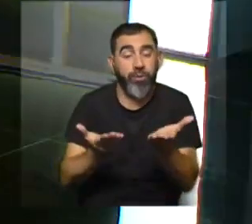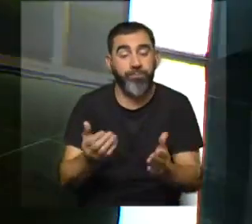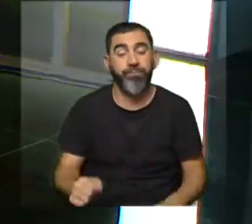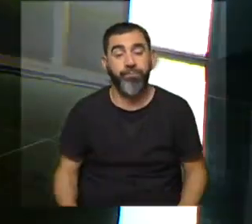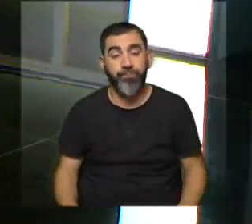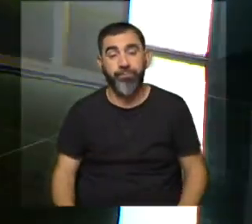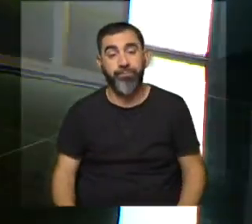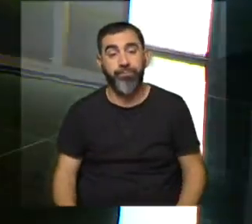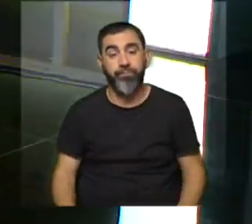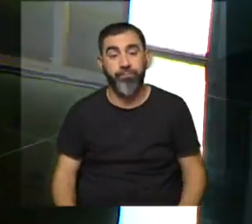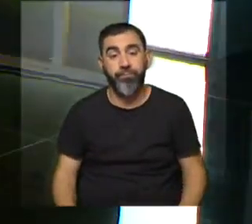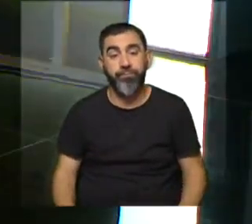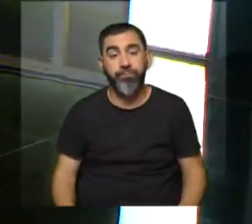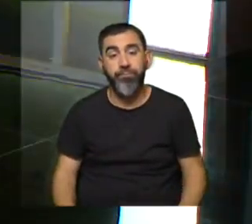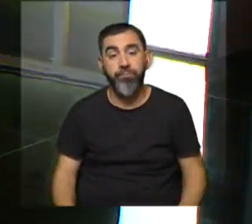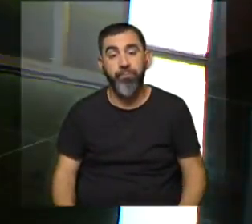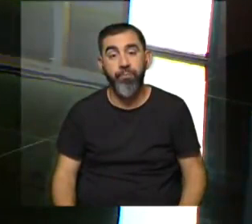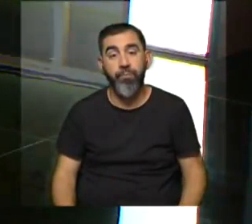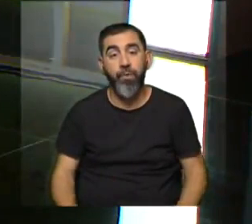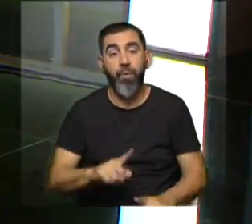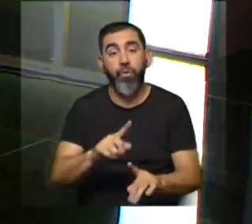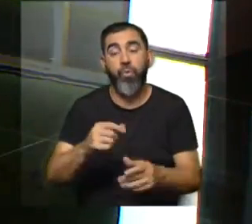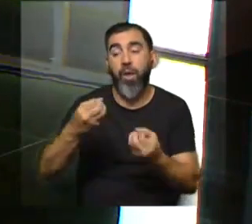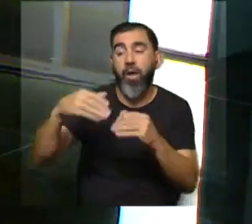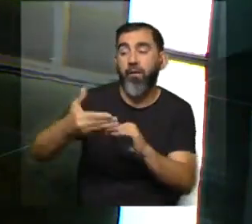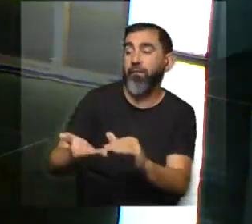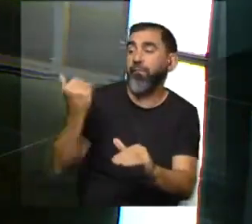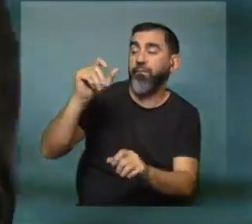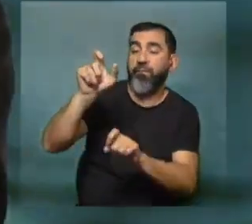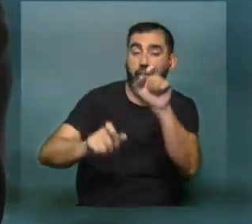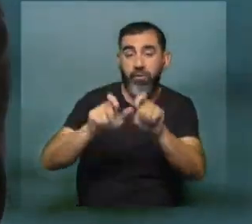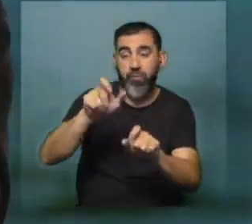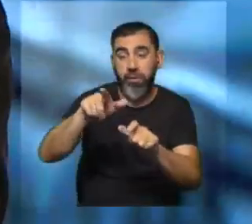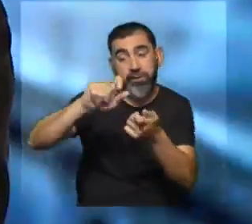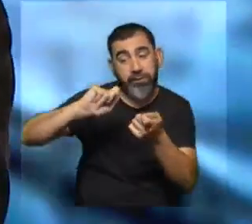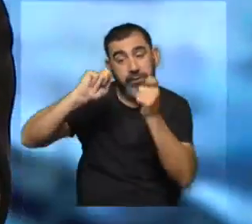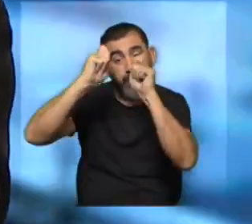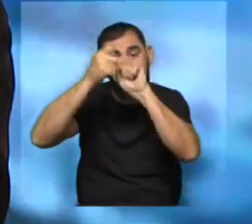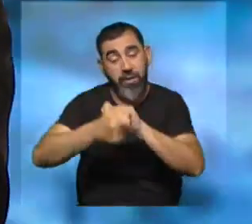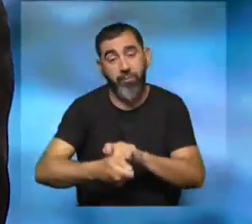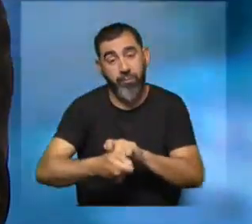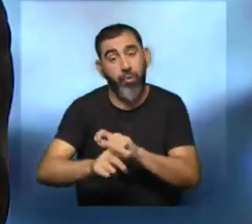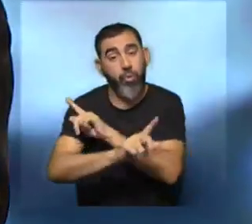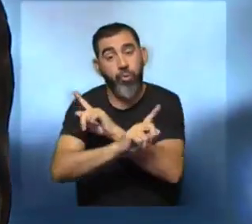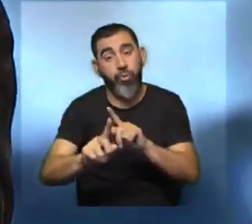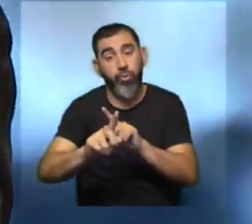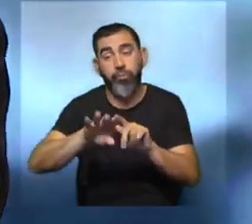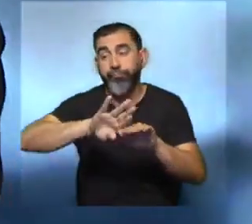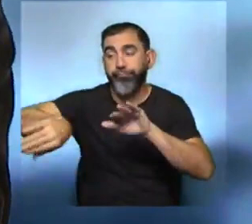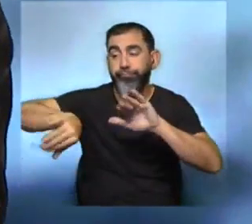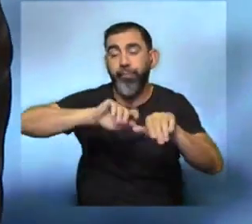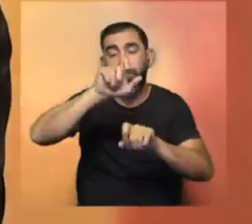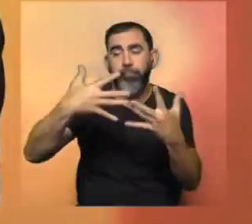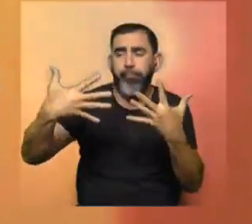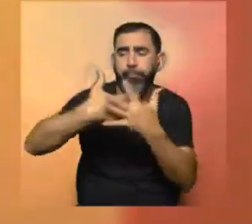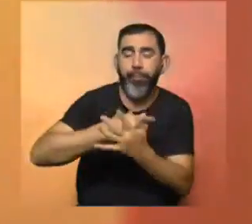usa mucho y tiene que ver con que, bueno, no dejar a nadie atrás. O sea, que en esa transición no estemos perjudicando